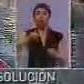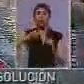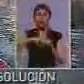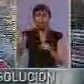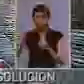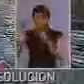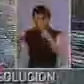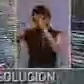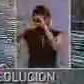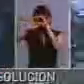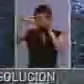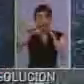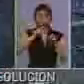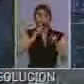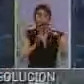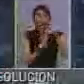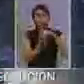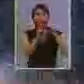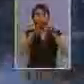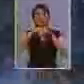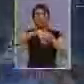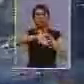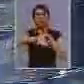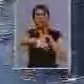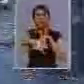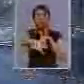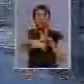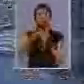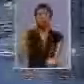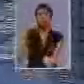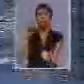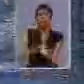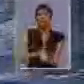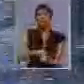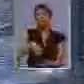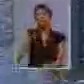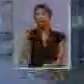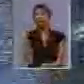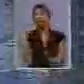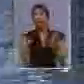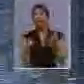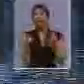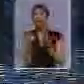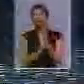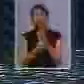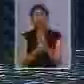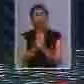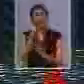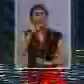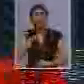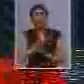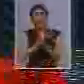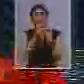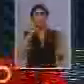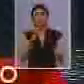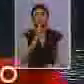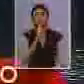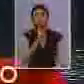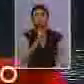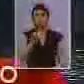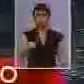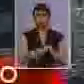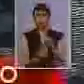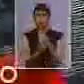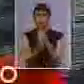usted filmó, otra filtración. Reclamos que se extienden desde hace más de 6 meses sin ningún tipo de respuesta. Por eso esta